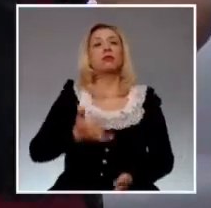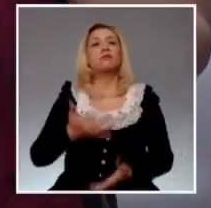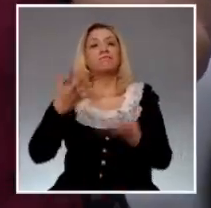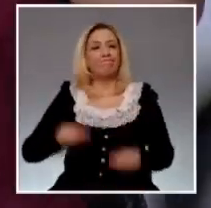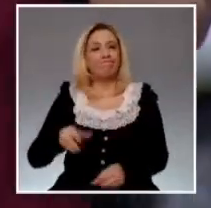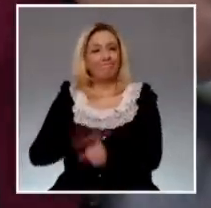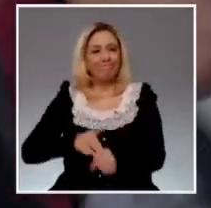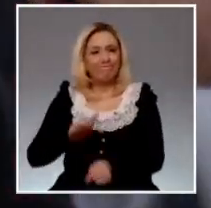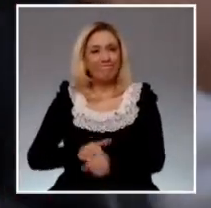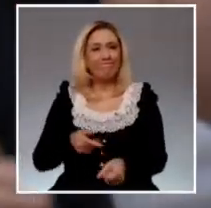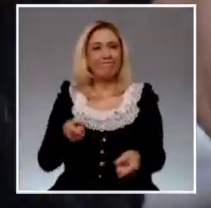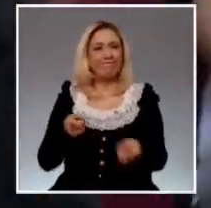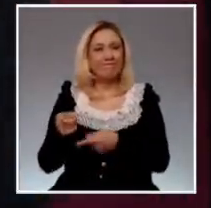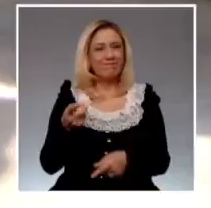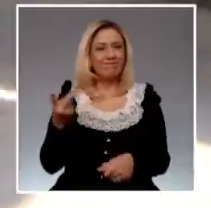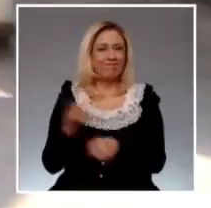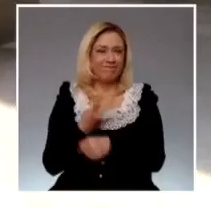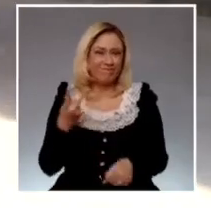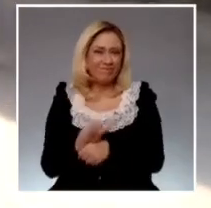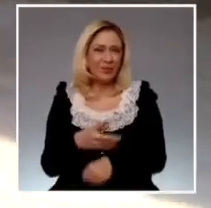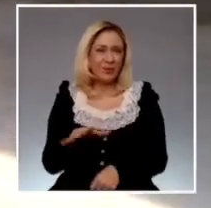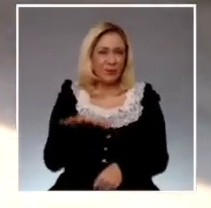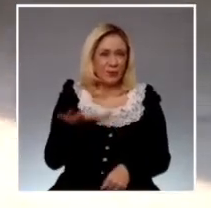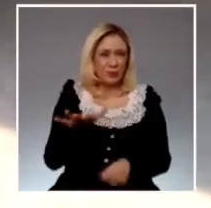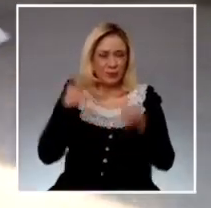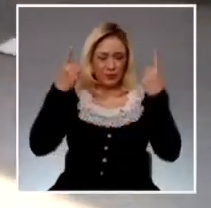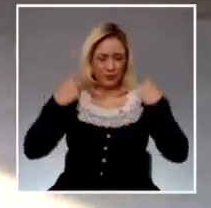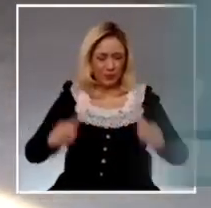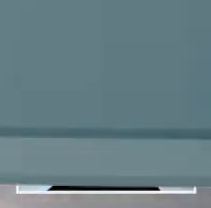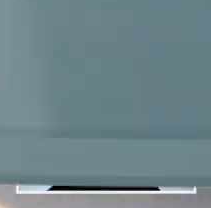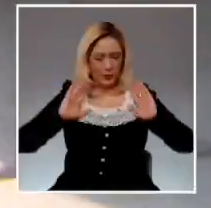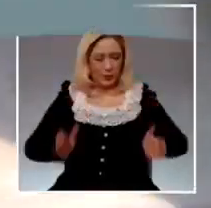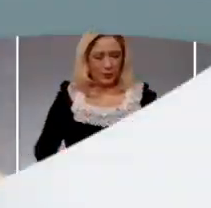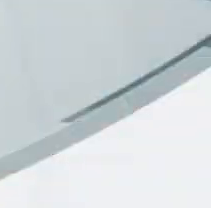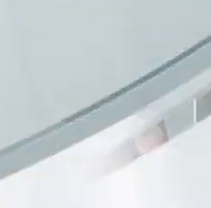con contenido personal o sexual.